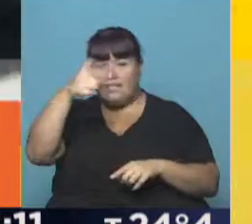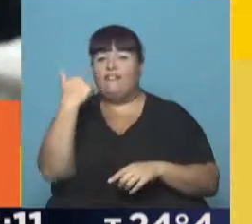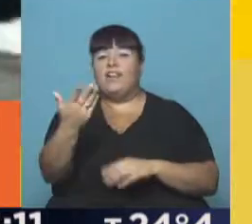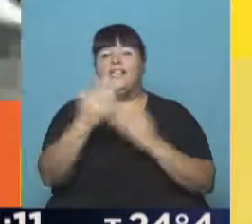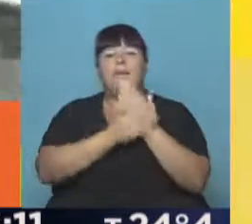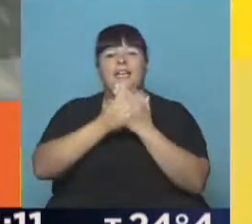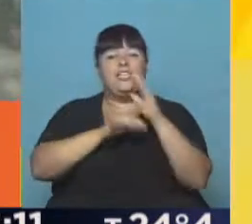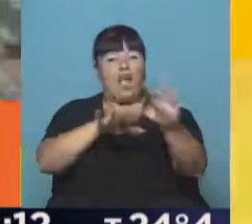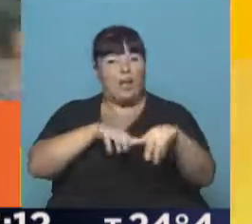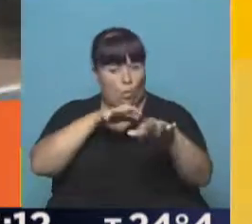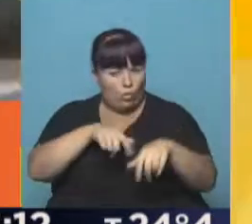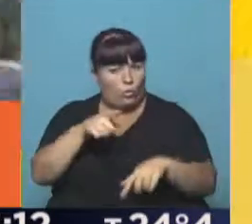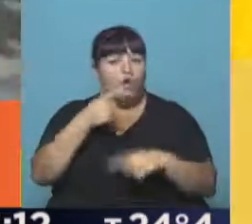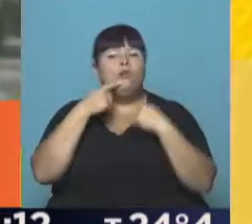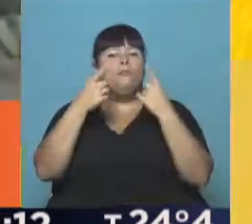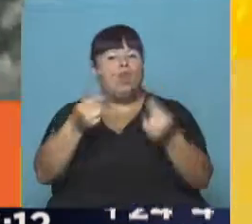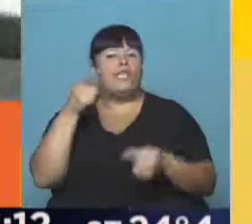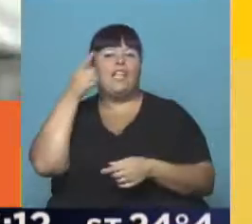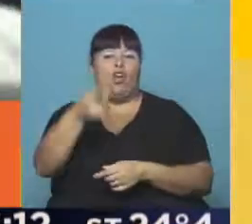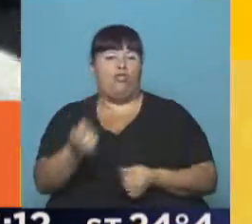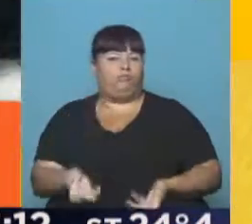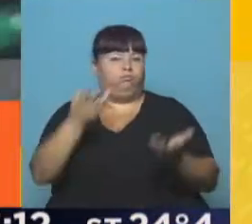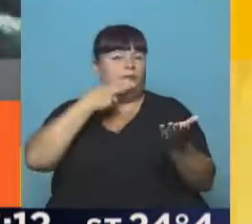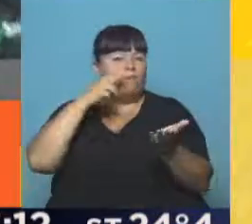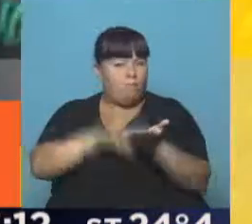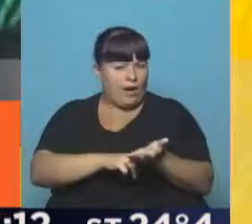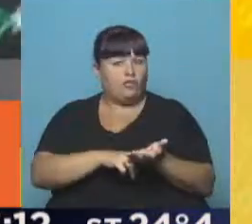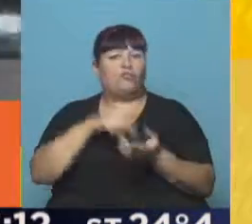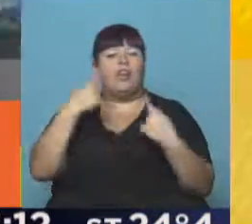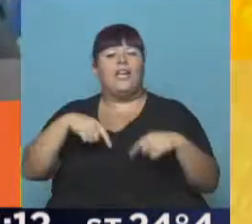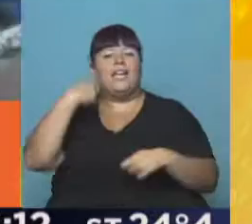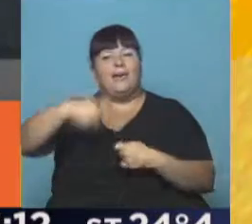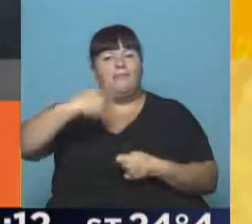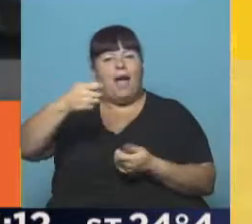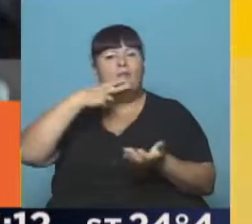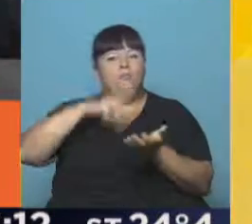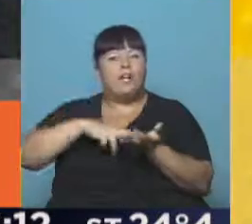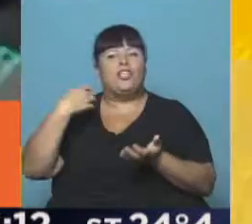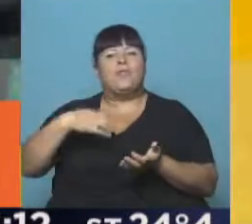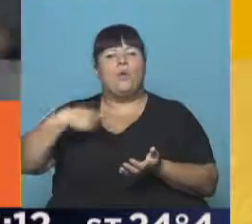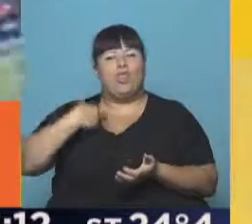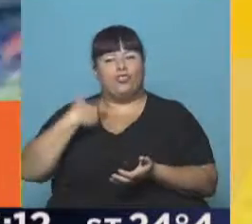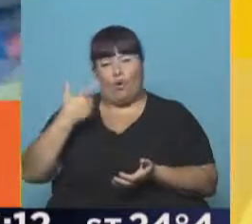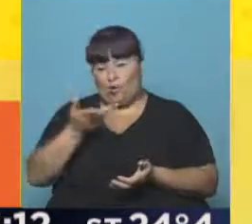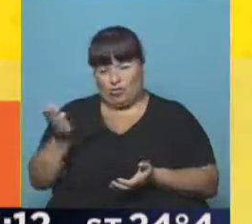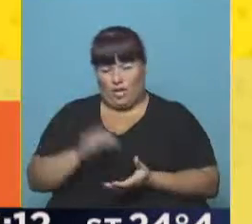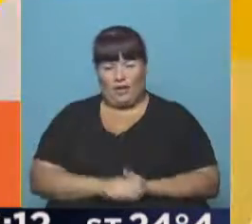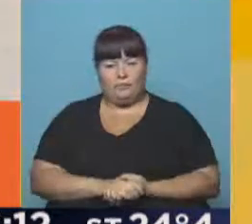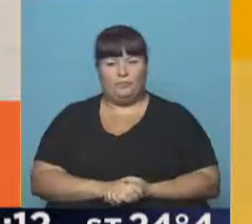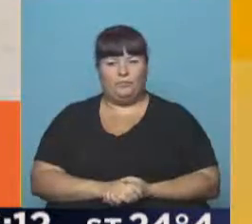de Agricultura en una protesta contra la suba de impuestos y de sus contribuciones a la seguridad social.